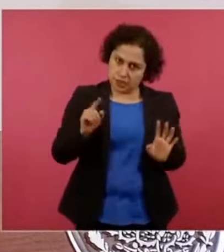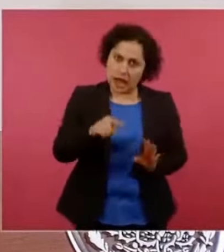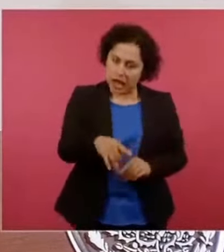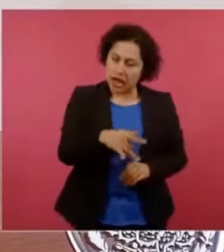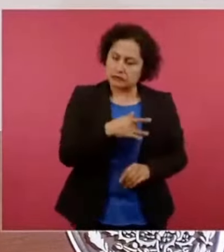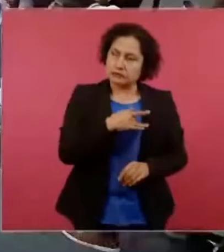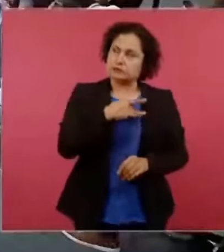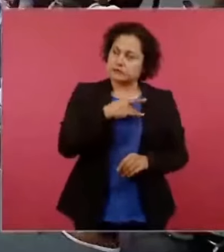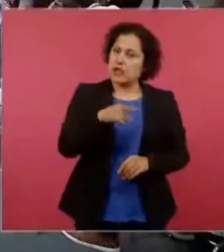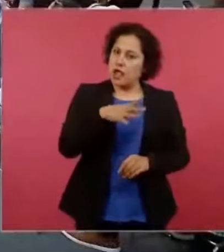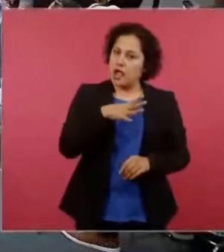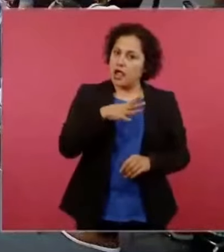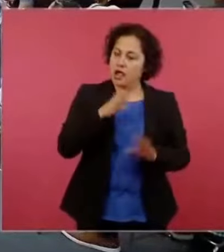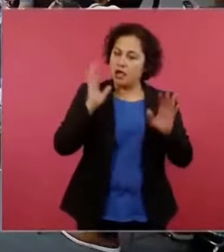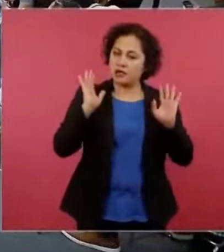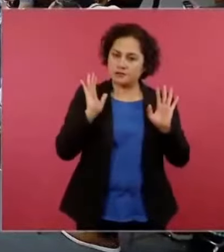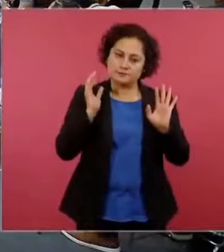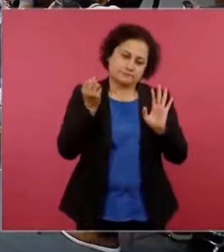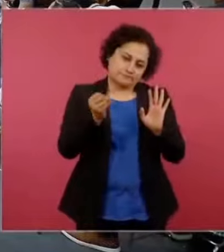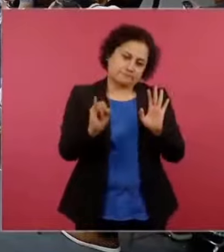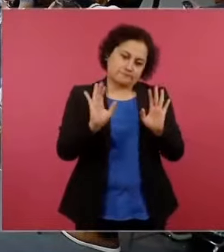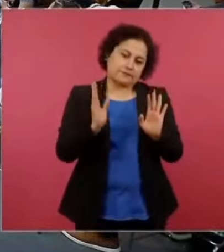Entonces, para los jóvenes,